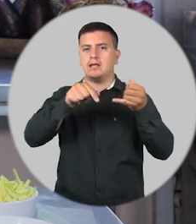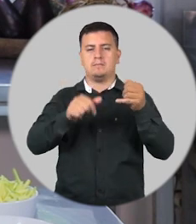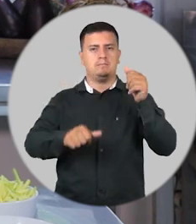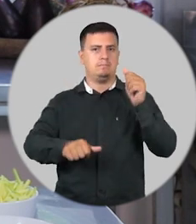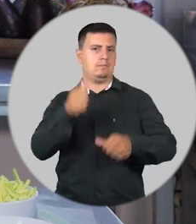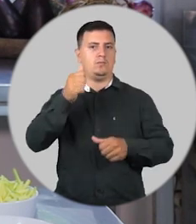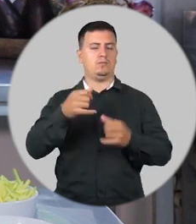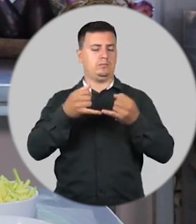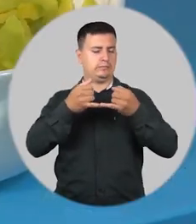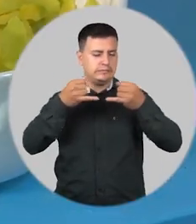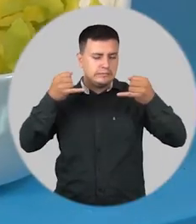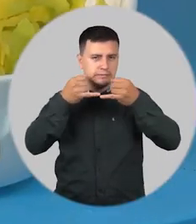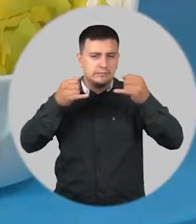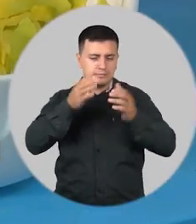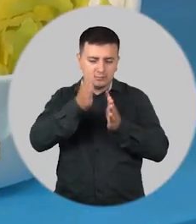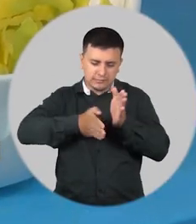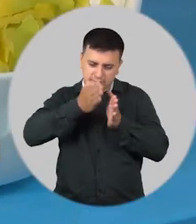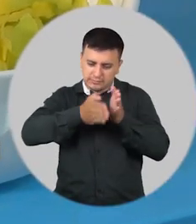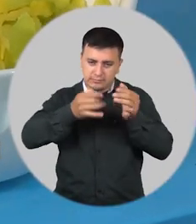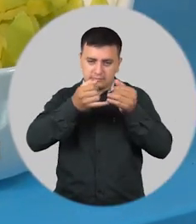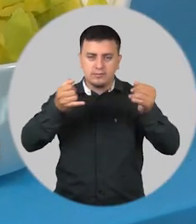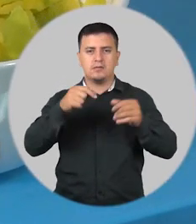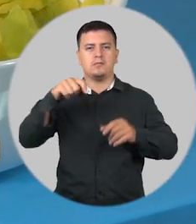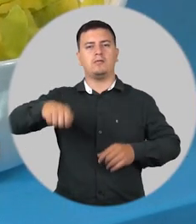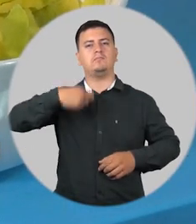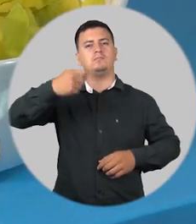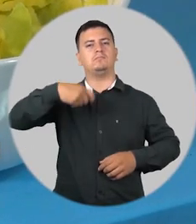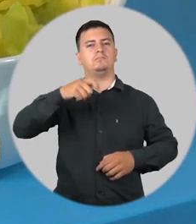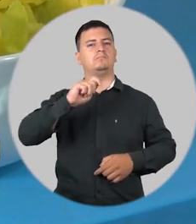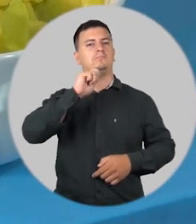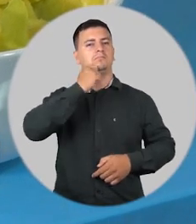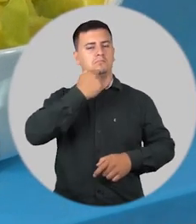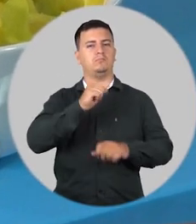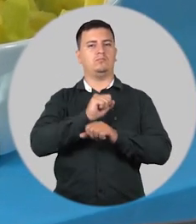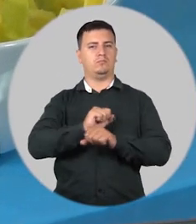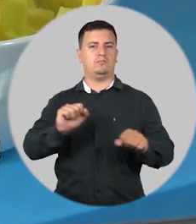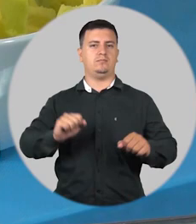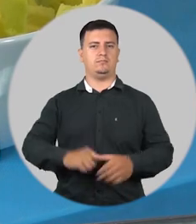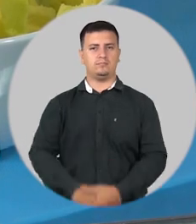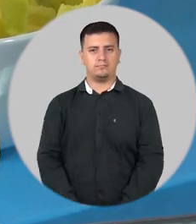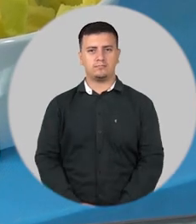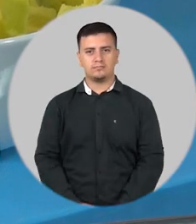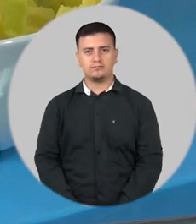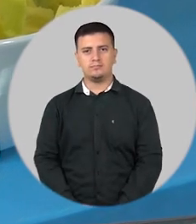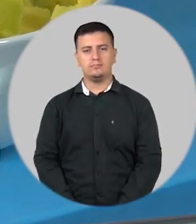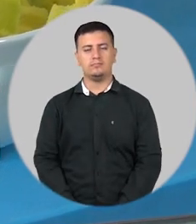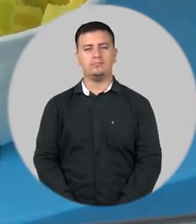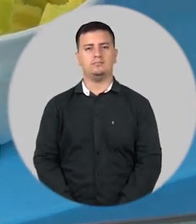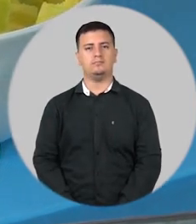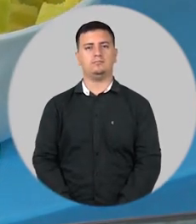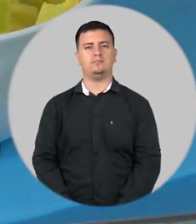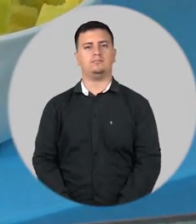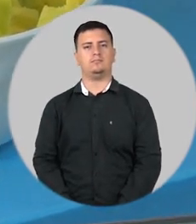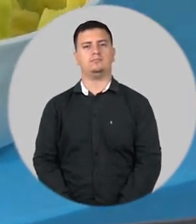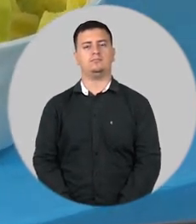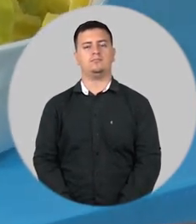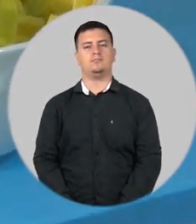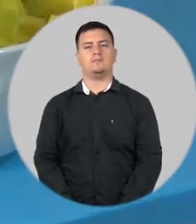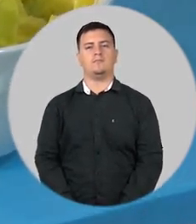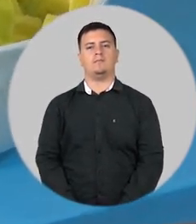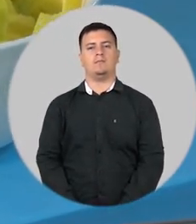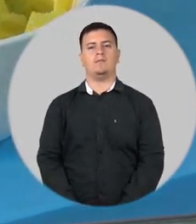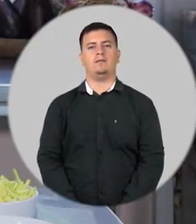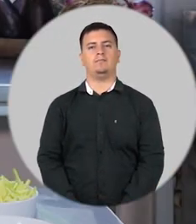cuanto más fino sea el corte que hacemos, más rica queda la ensalada. Así que bueno, les voy